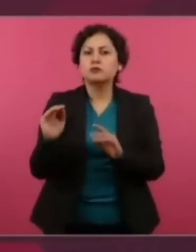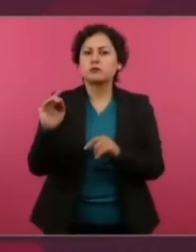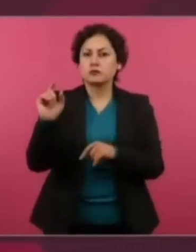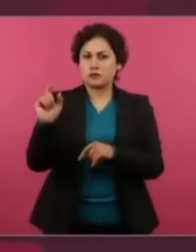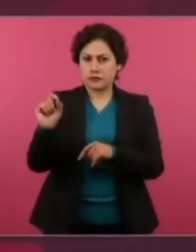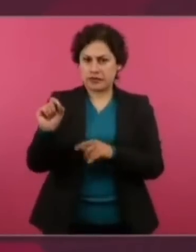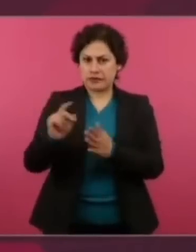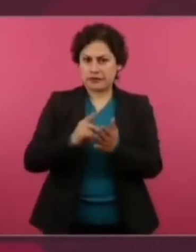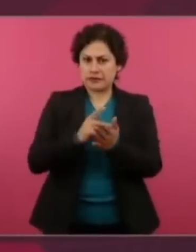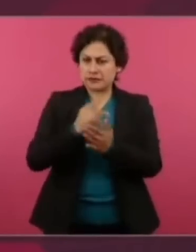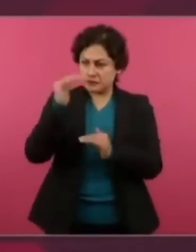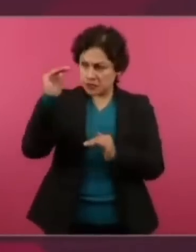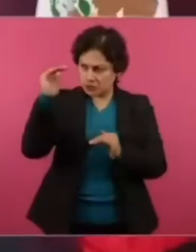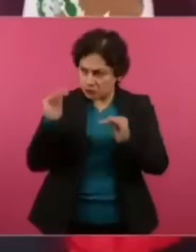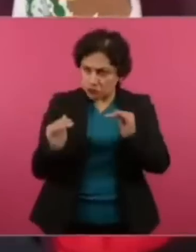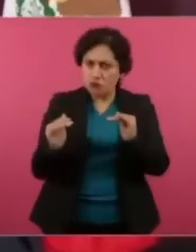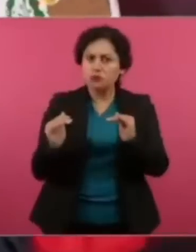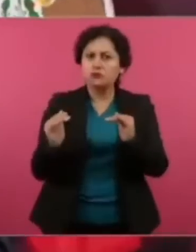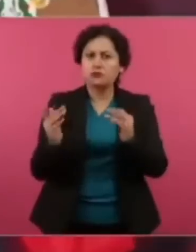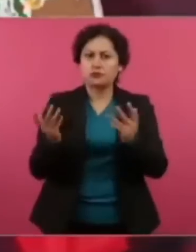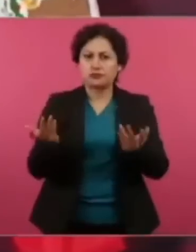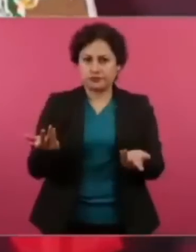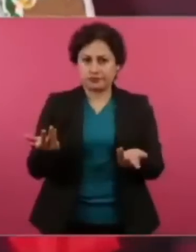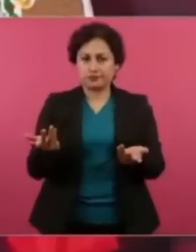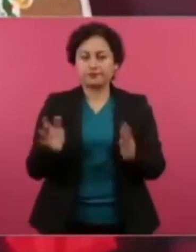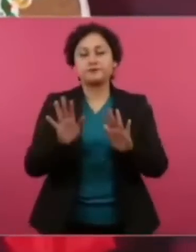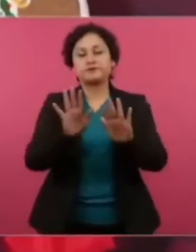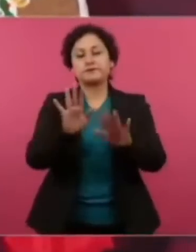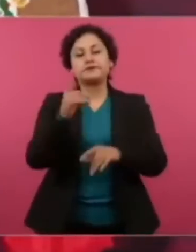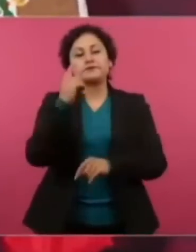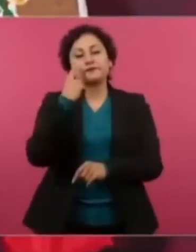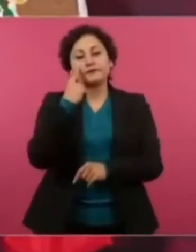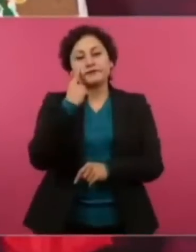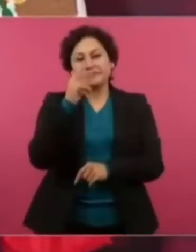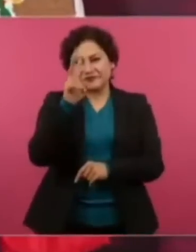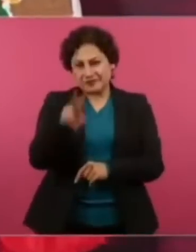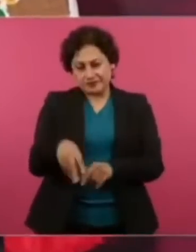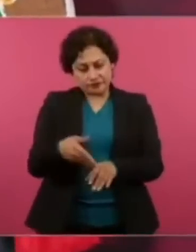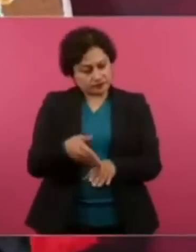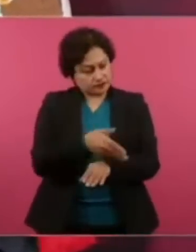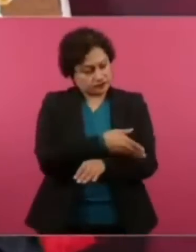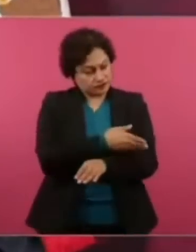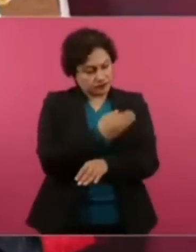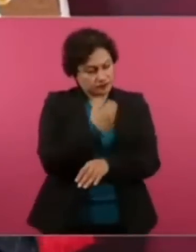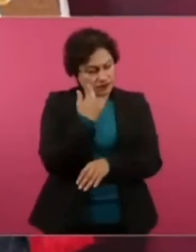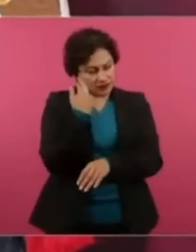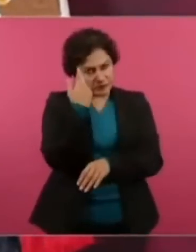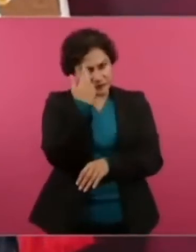analizando bien, cuando se habla de los ricos, son ingresos